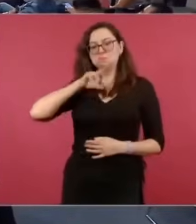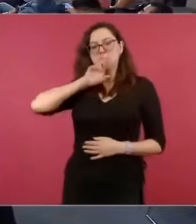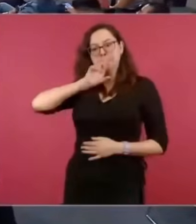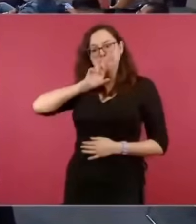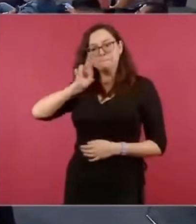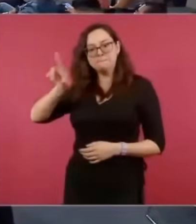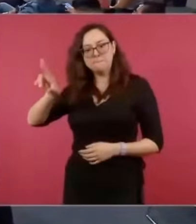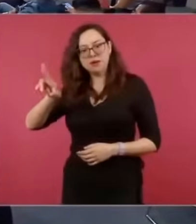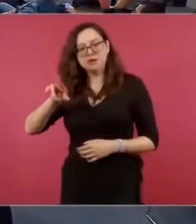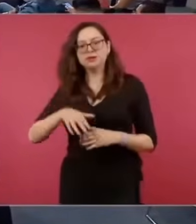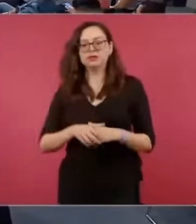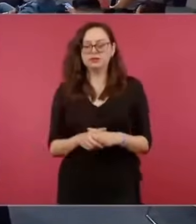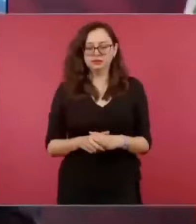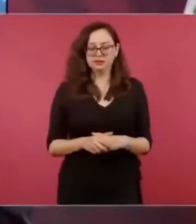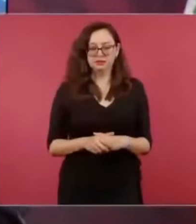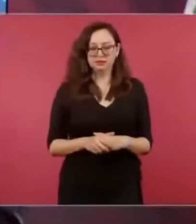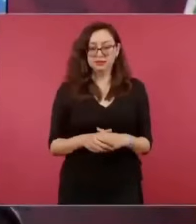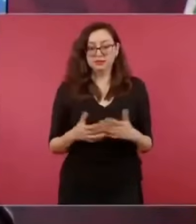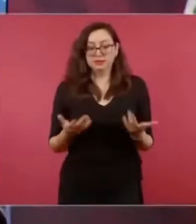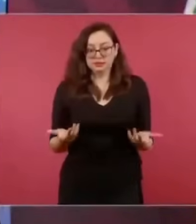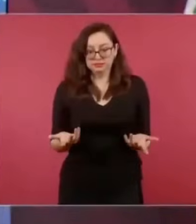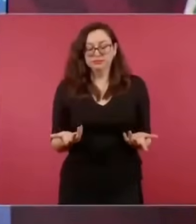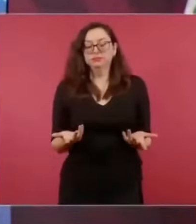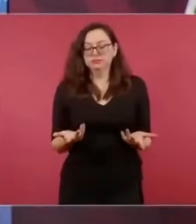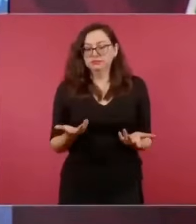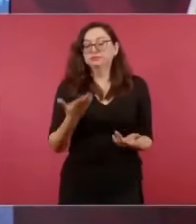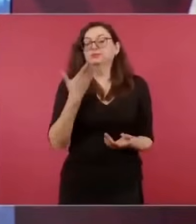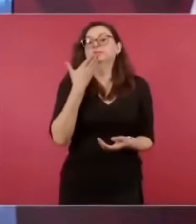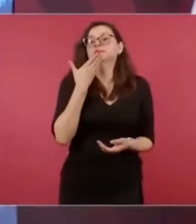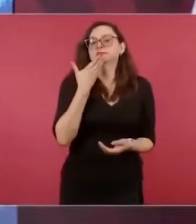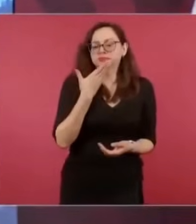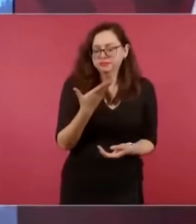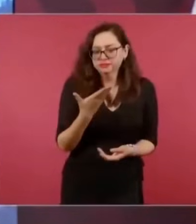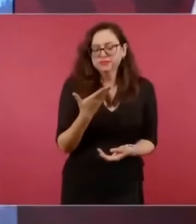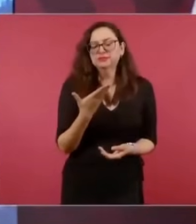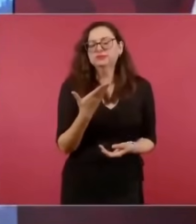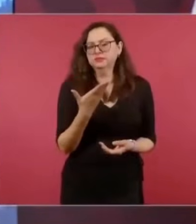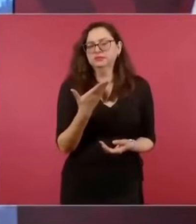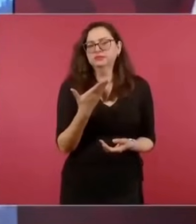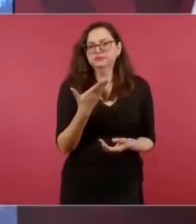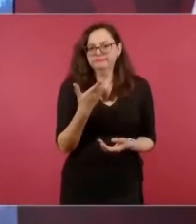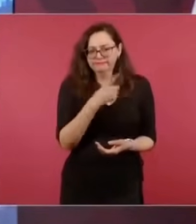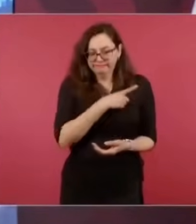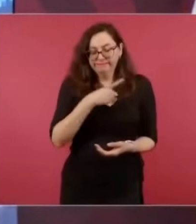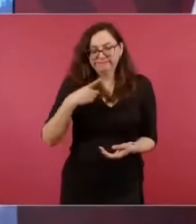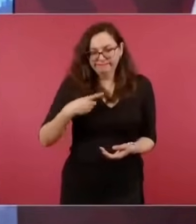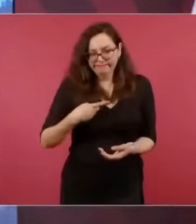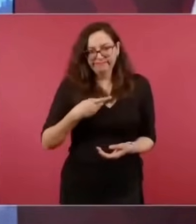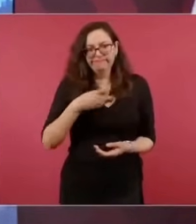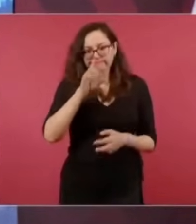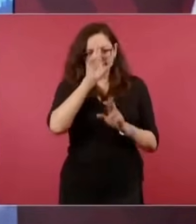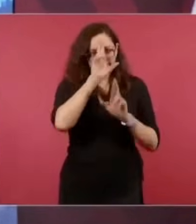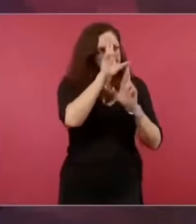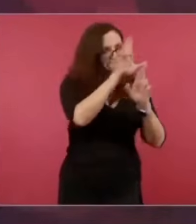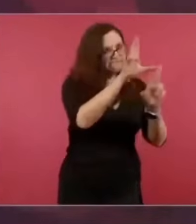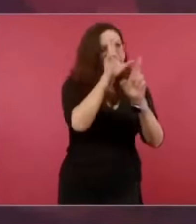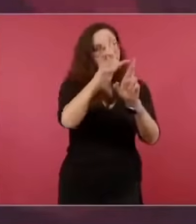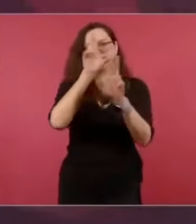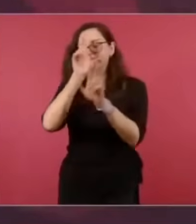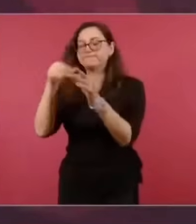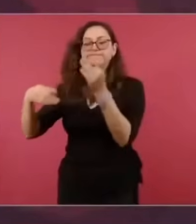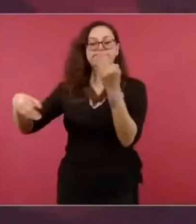es aceptar eso, muy bien, con todo respeto a todos los pueblos.